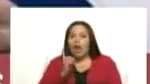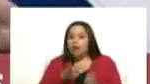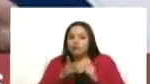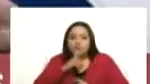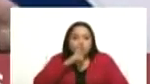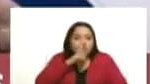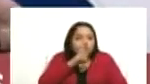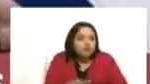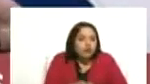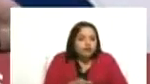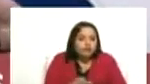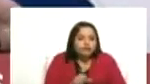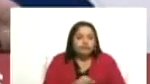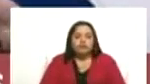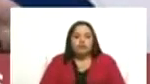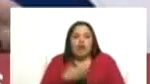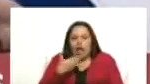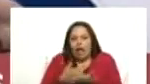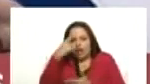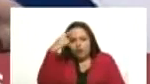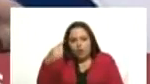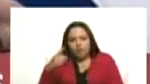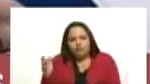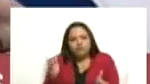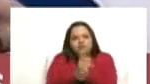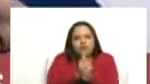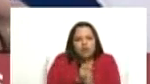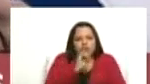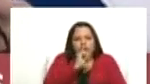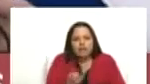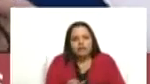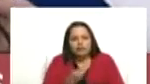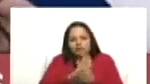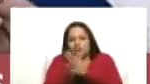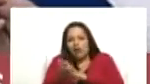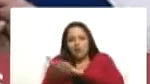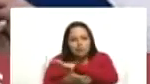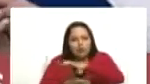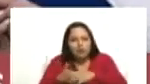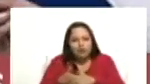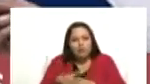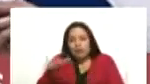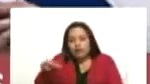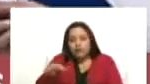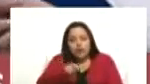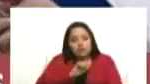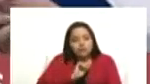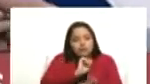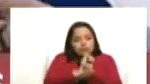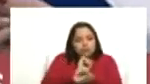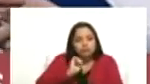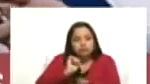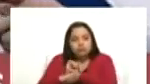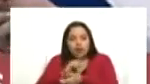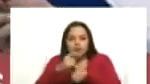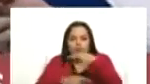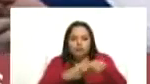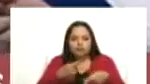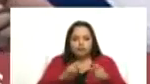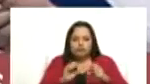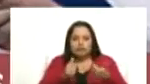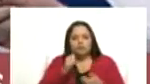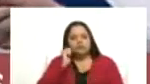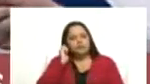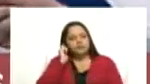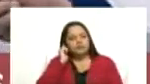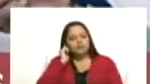que afortunadamente fue descubierto en su momento, detenidas las personas, procesadas. Pero